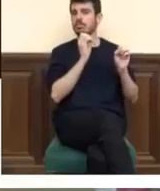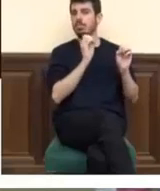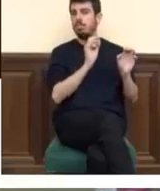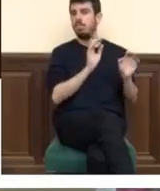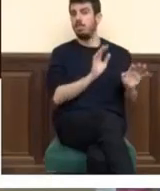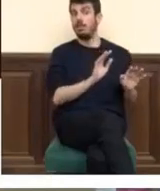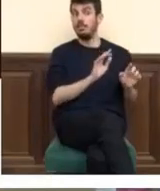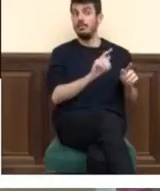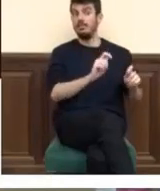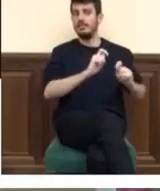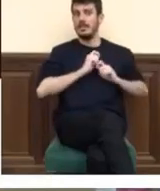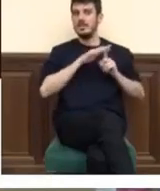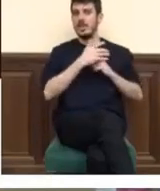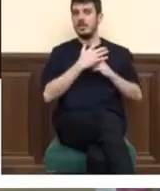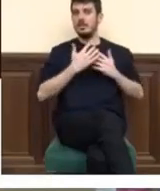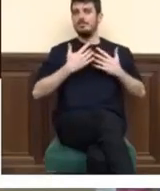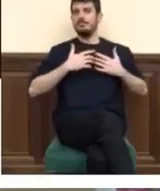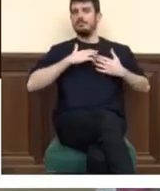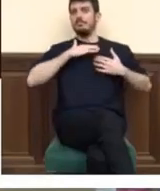situación límite, que ahora pues